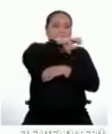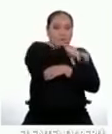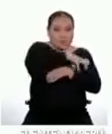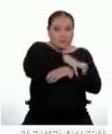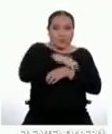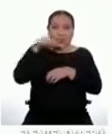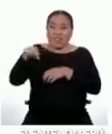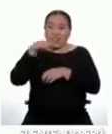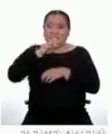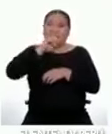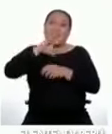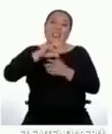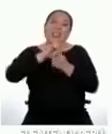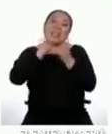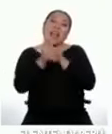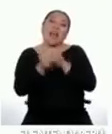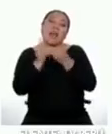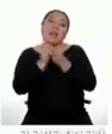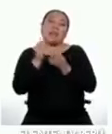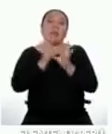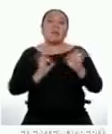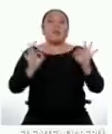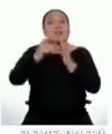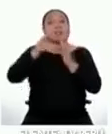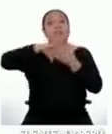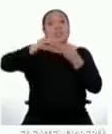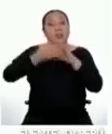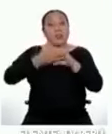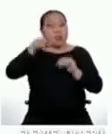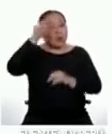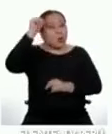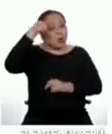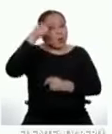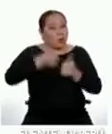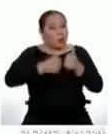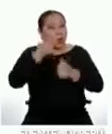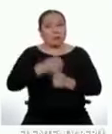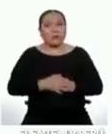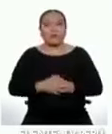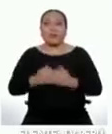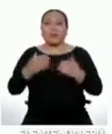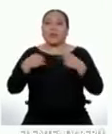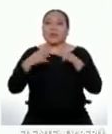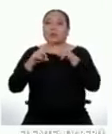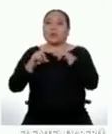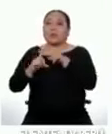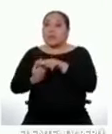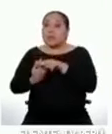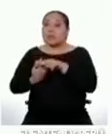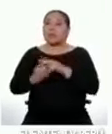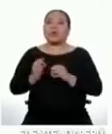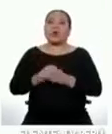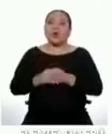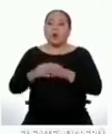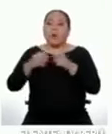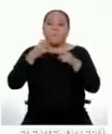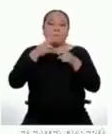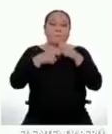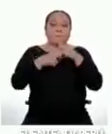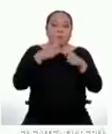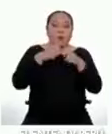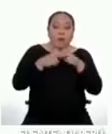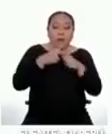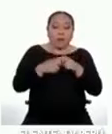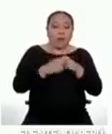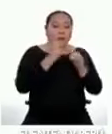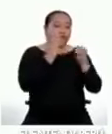importantes en la trama. ¿Recuerdas cuáles son? Tenemos inicio, nudo y desenlace.